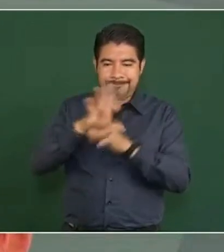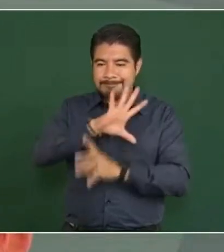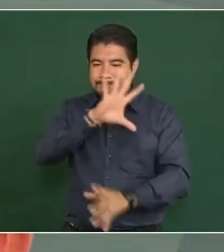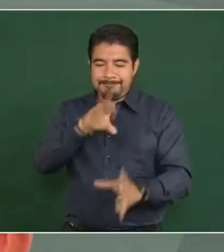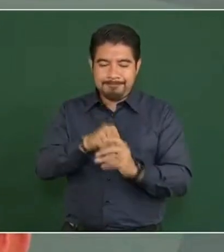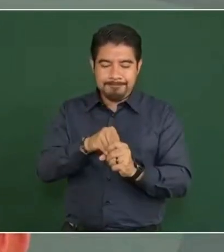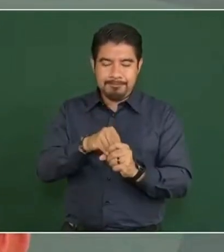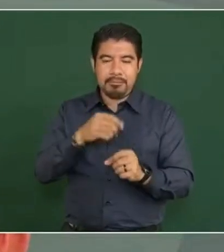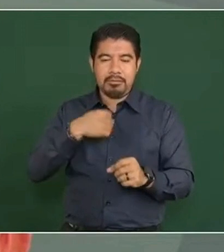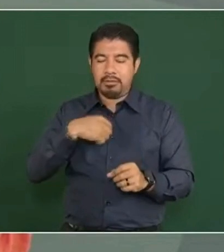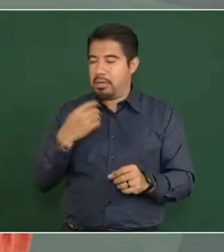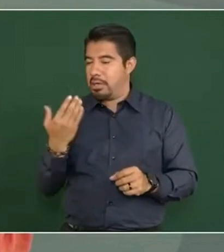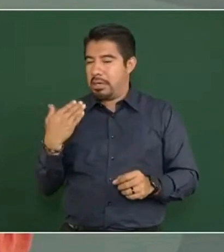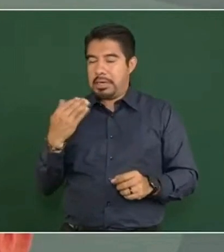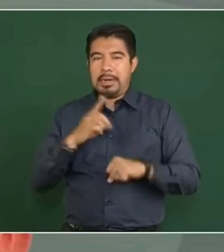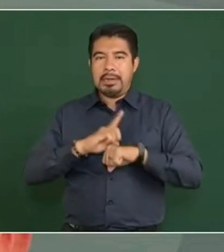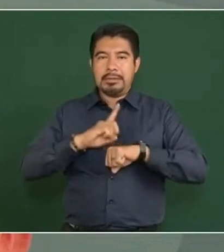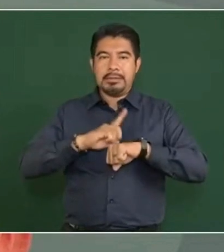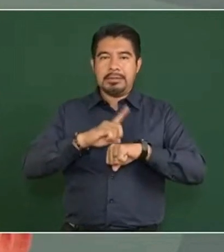Hace unos días comentaba yo que si